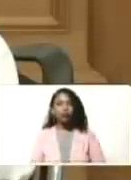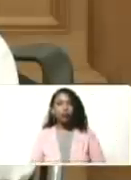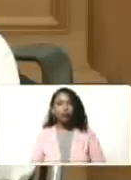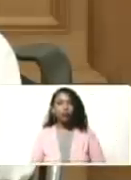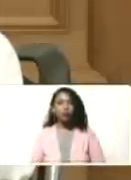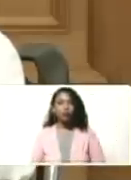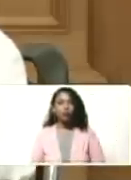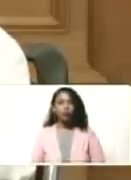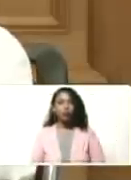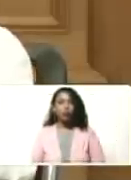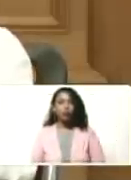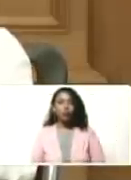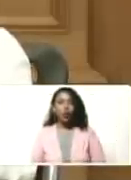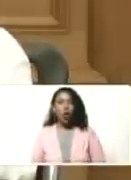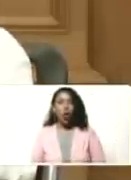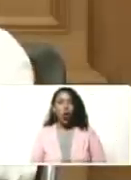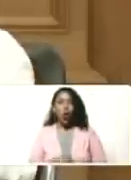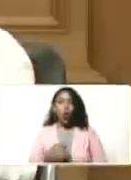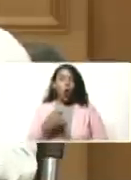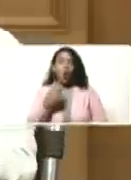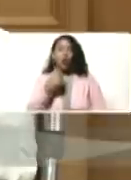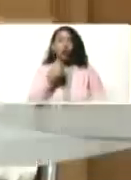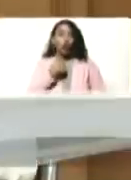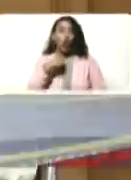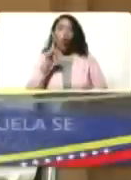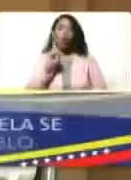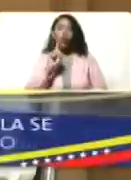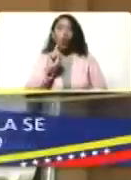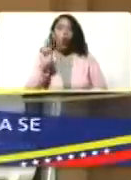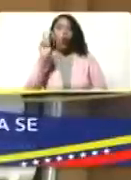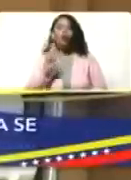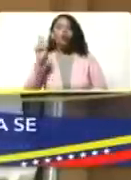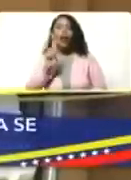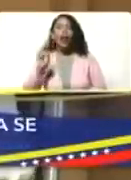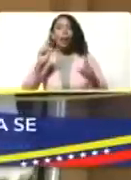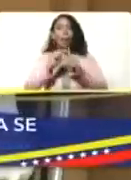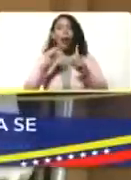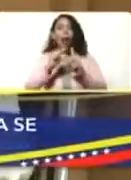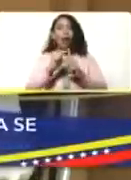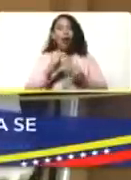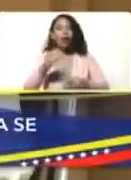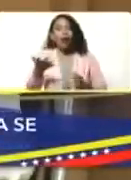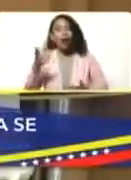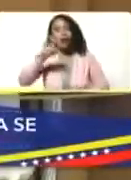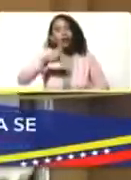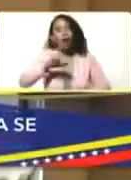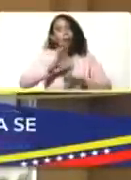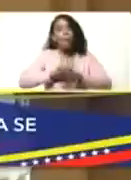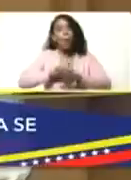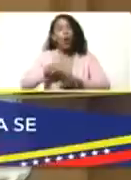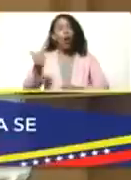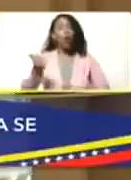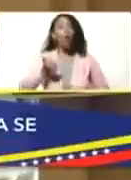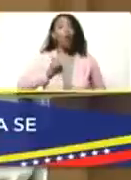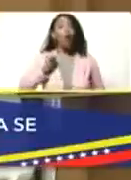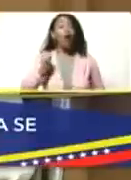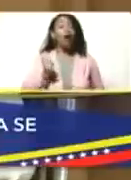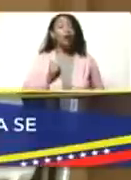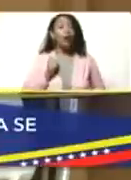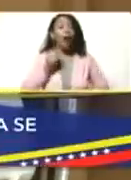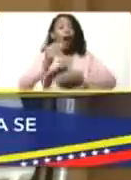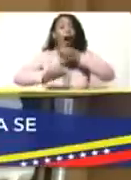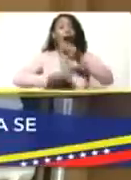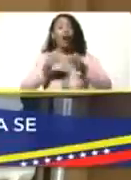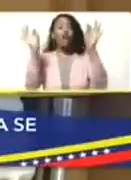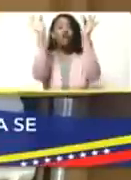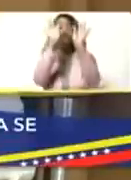No utilizaría peyorativos que bien merecerían, porque cualquiera que sea las formas